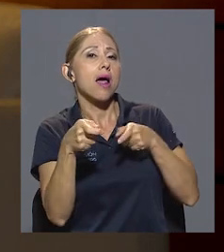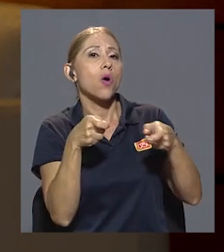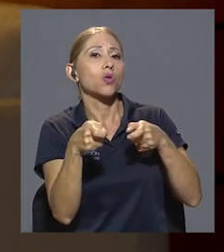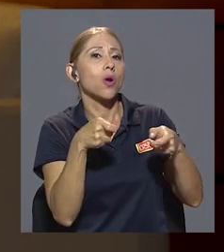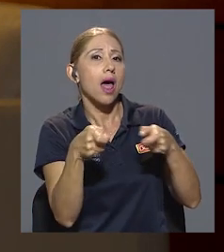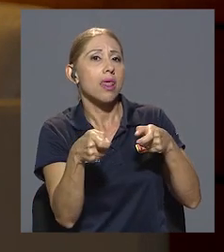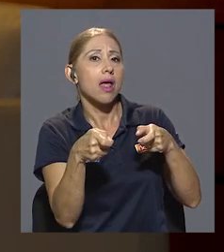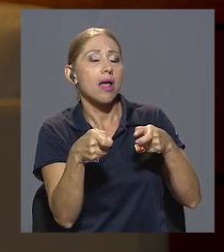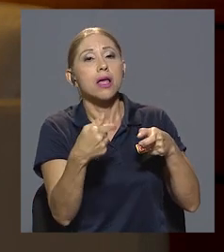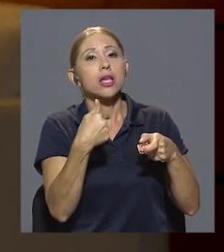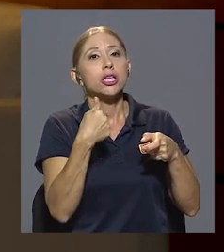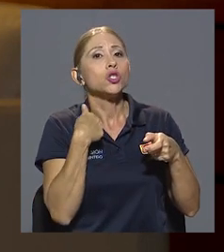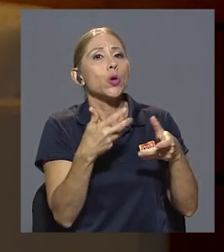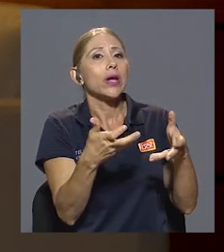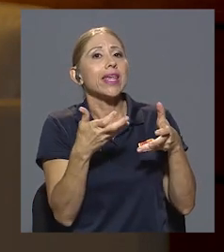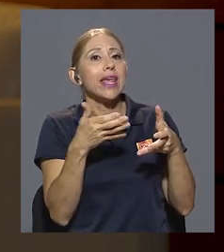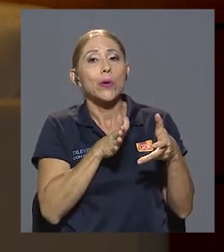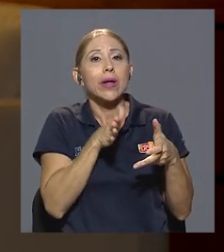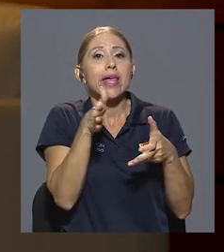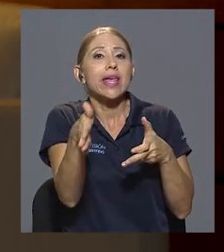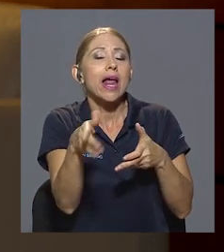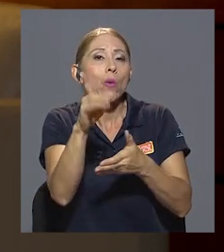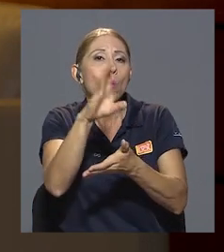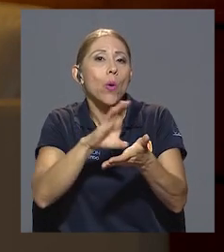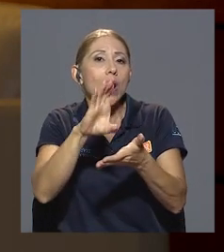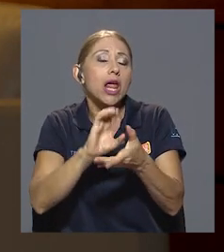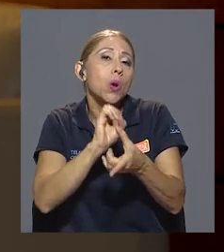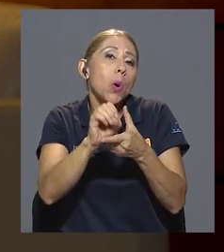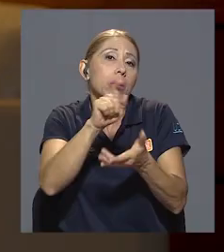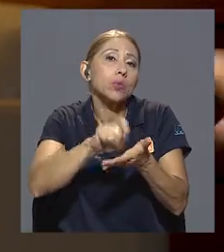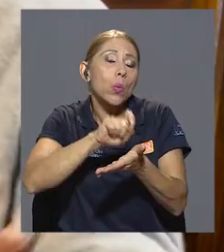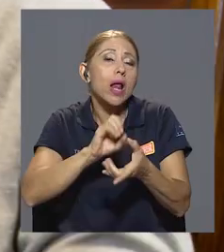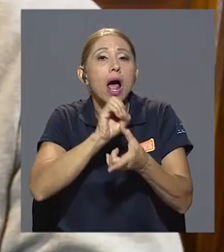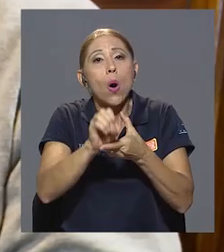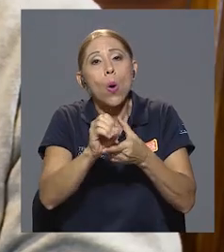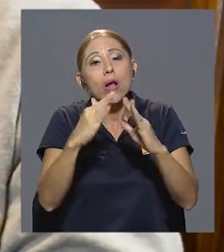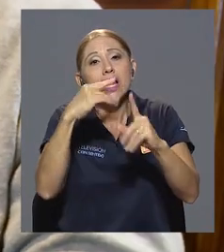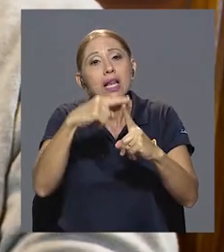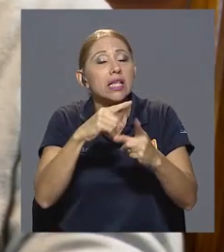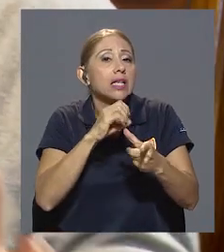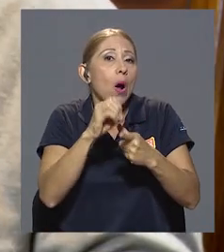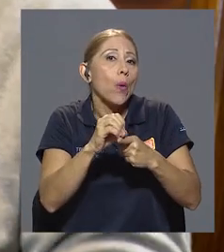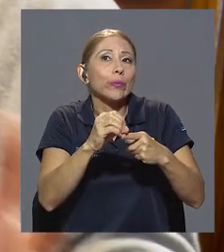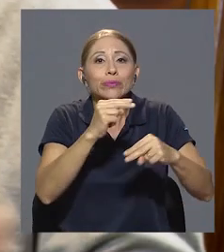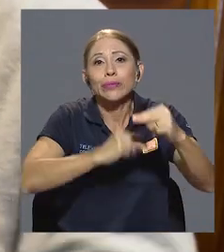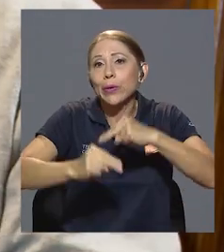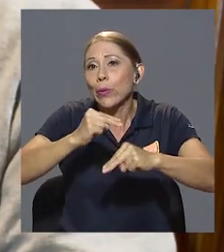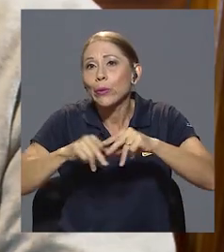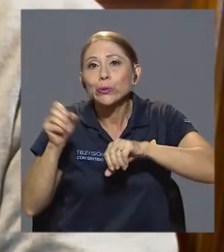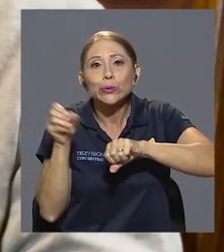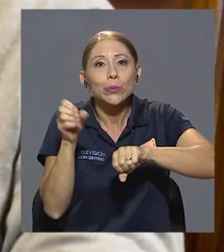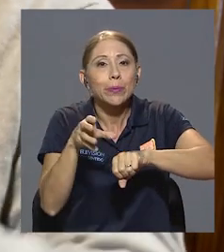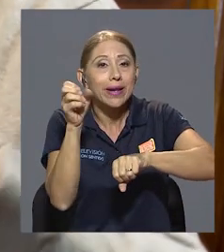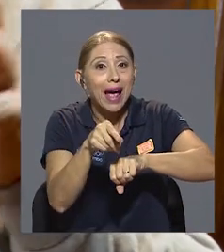y quiero ir a un colegio oa una escuela o una iglesia oa una tienda de abarrotes o llamaríamos nosotros